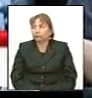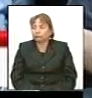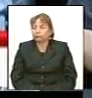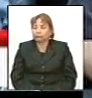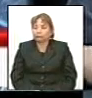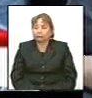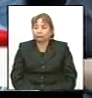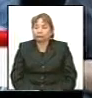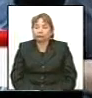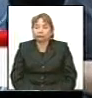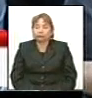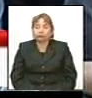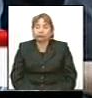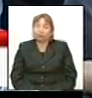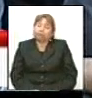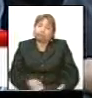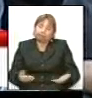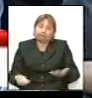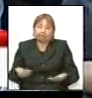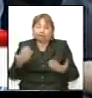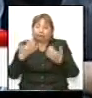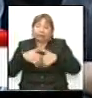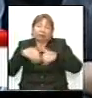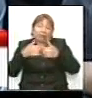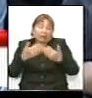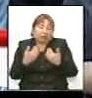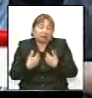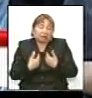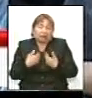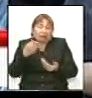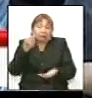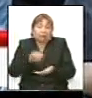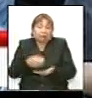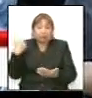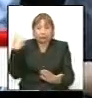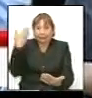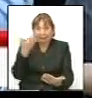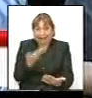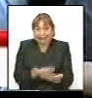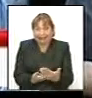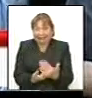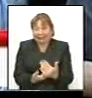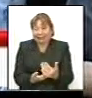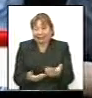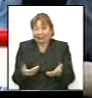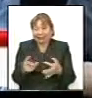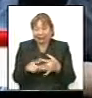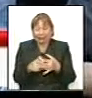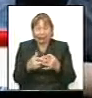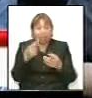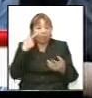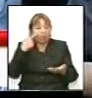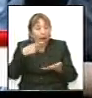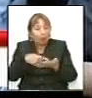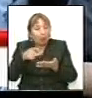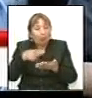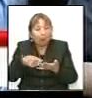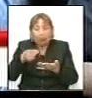porque uno llega a la empresa ahora que ganó la licitación llega y comienza a verificar